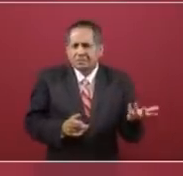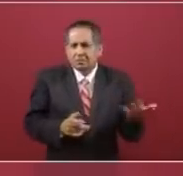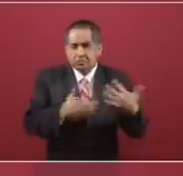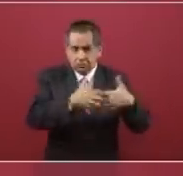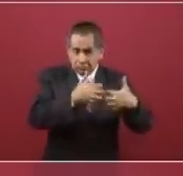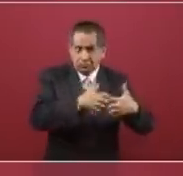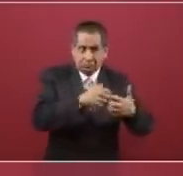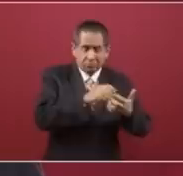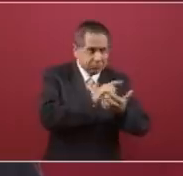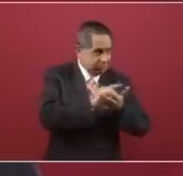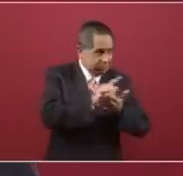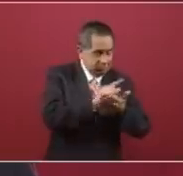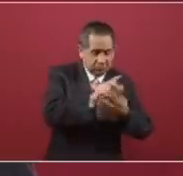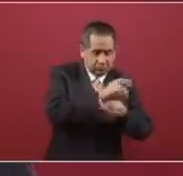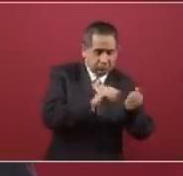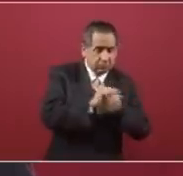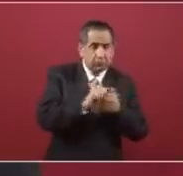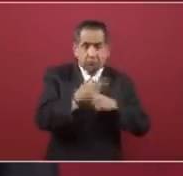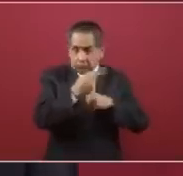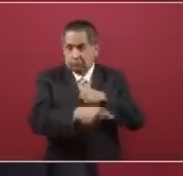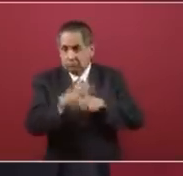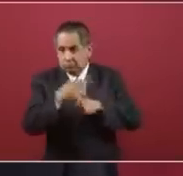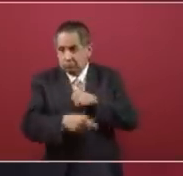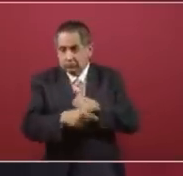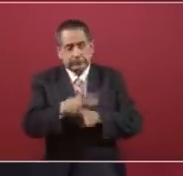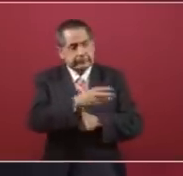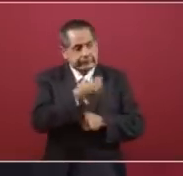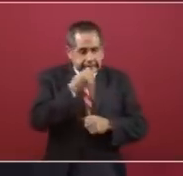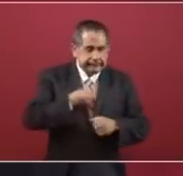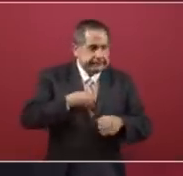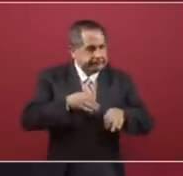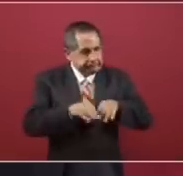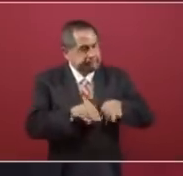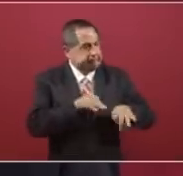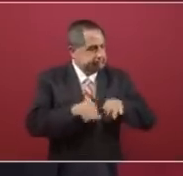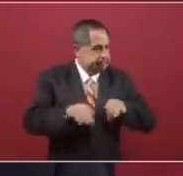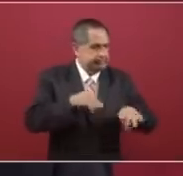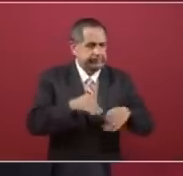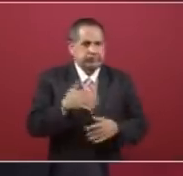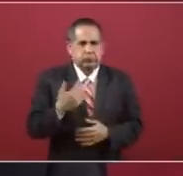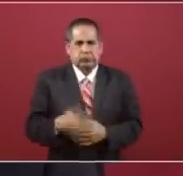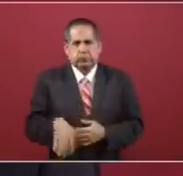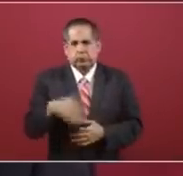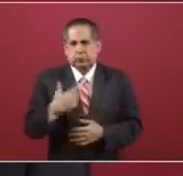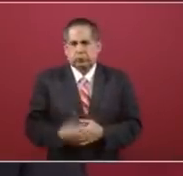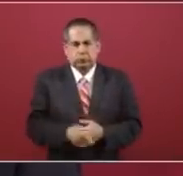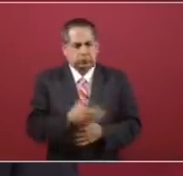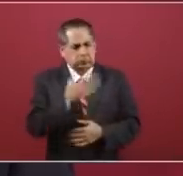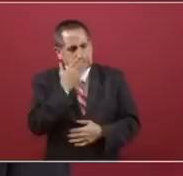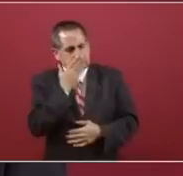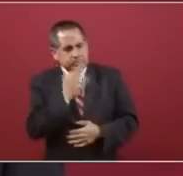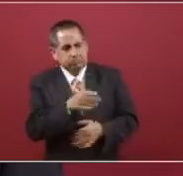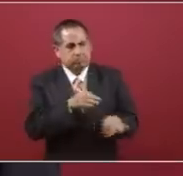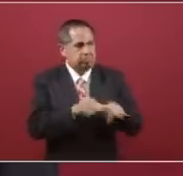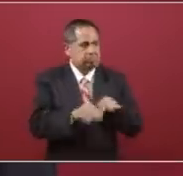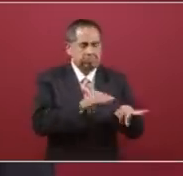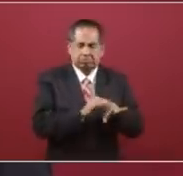refinería, con todos los riesgos y ahí están los trabajadores. Y